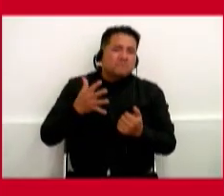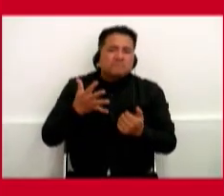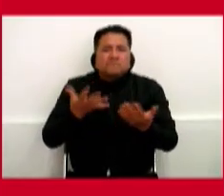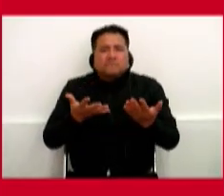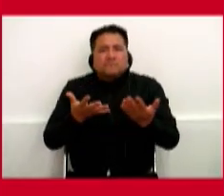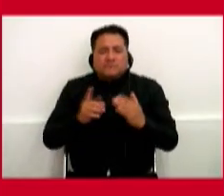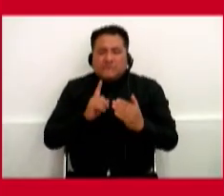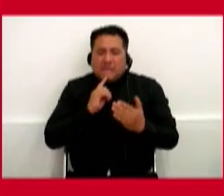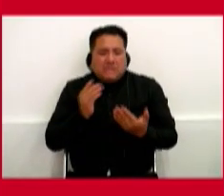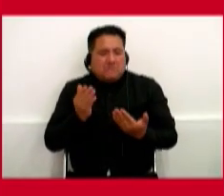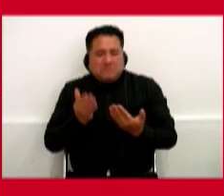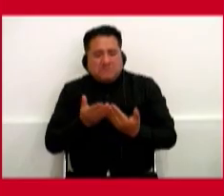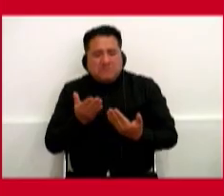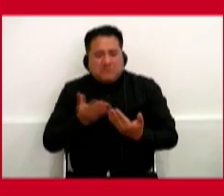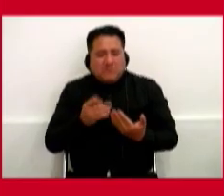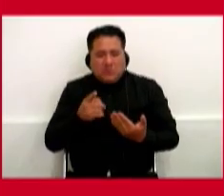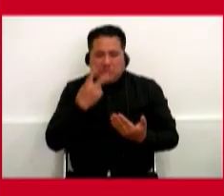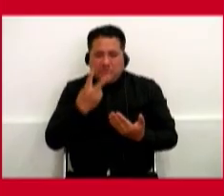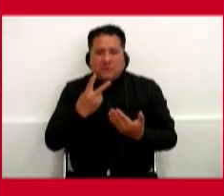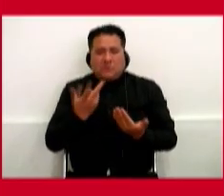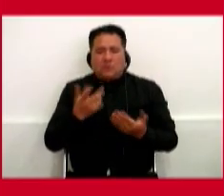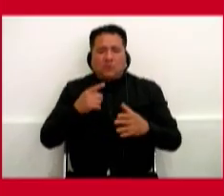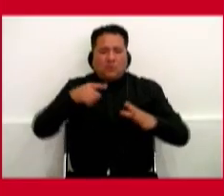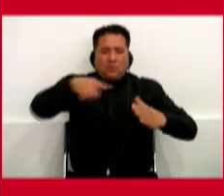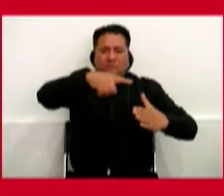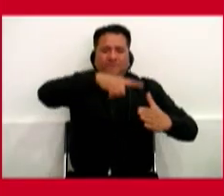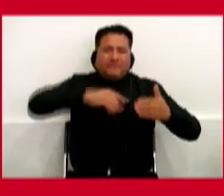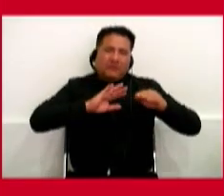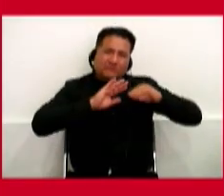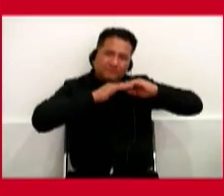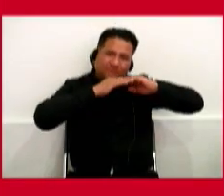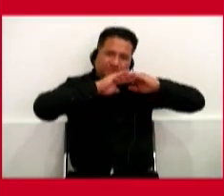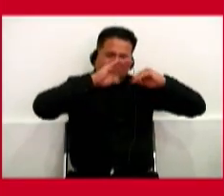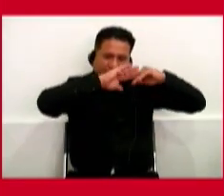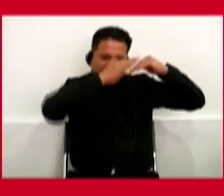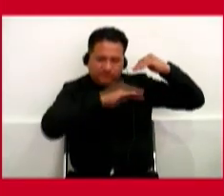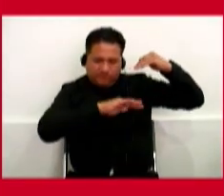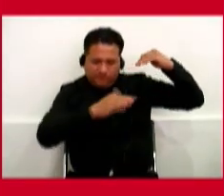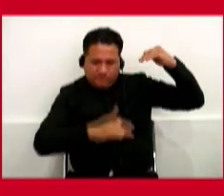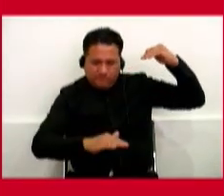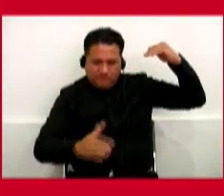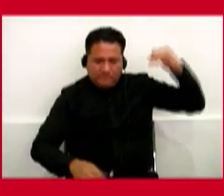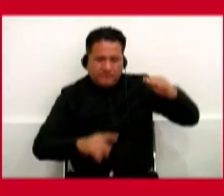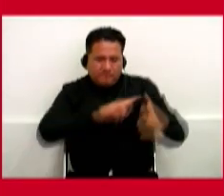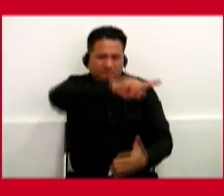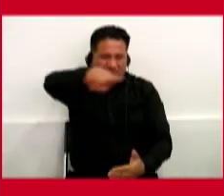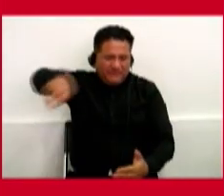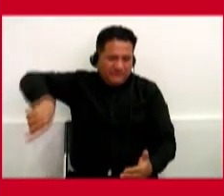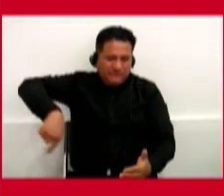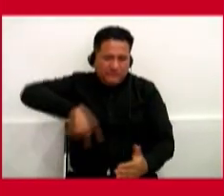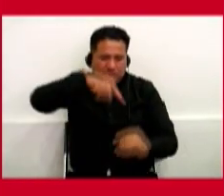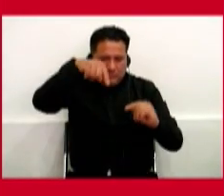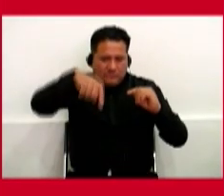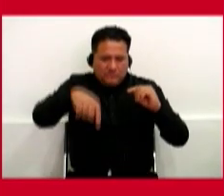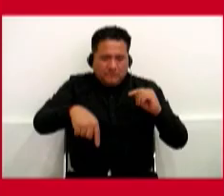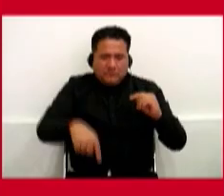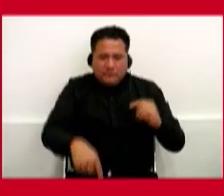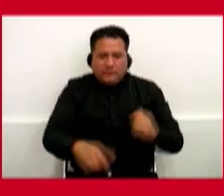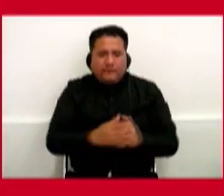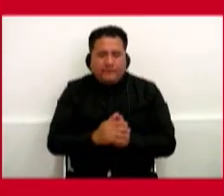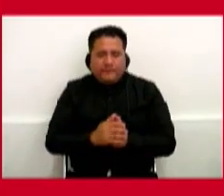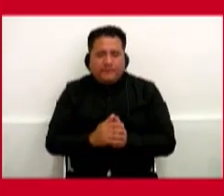bastante simple, ¿no? Es un talud, bueno, de 290 metros de profundidad que tiene 4 litologías, tiene un sistema